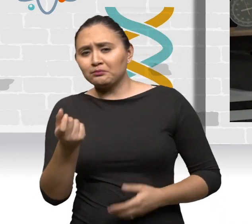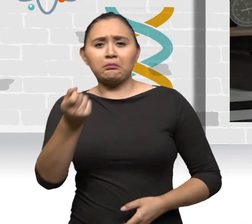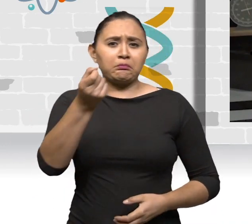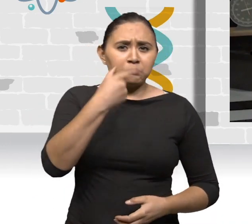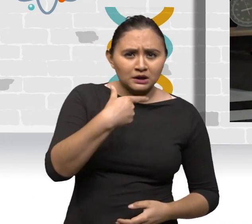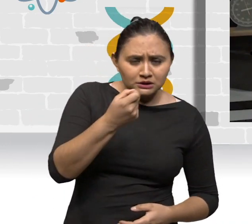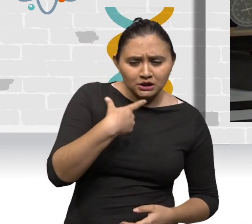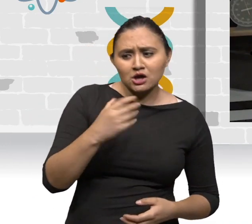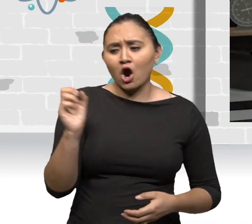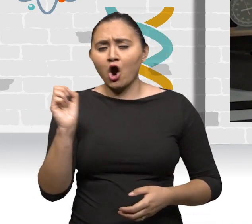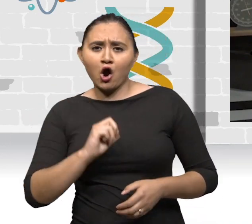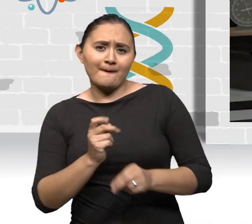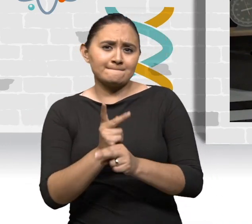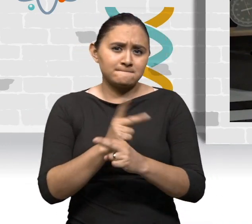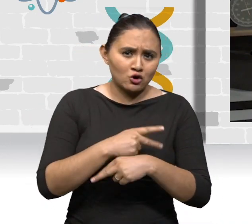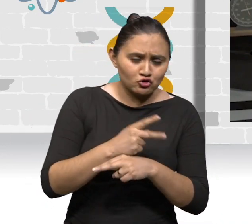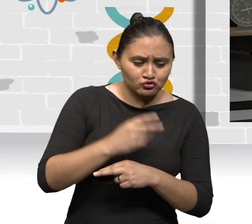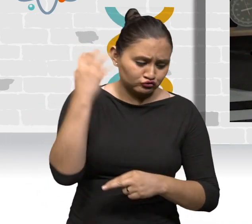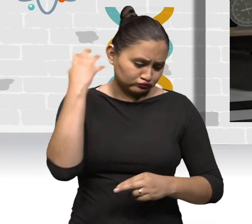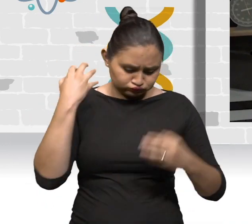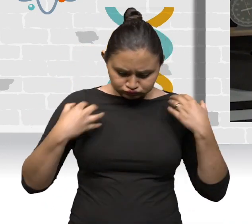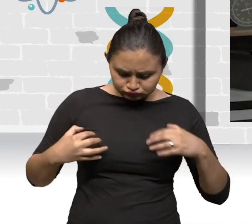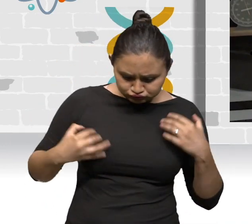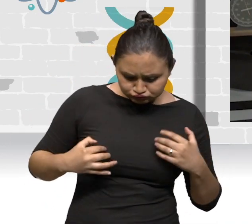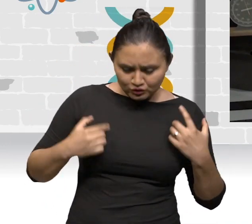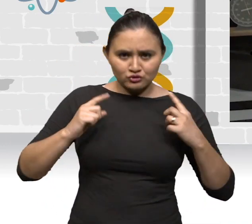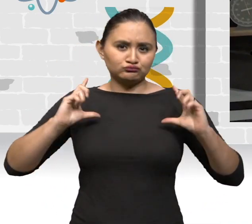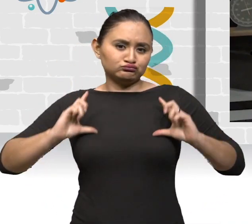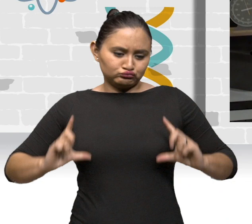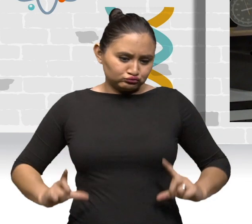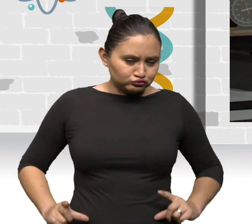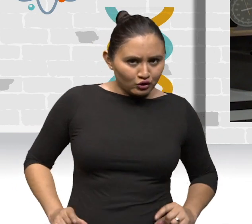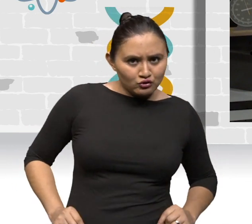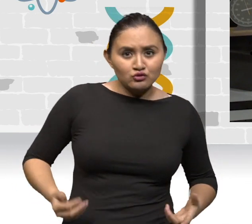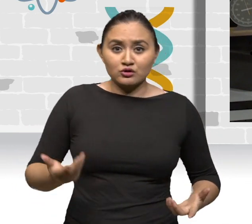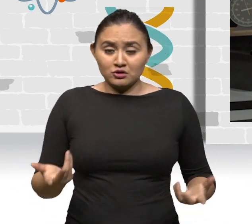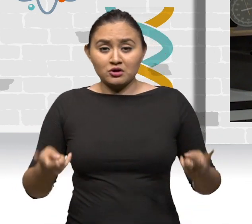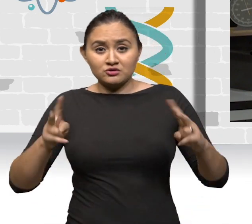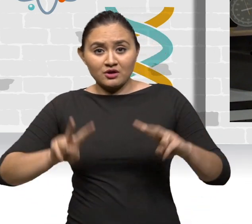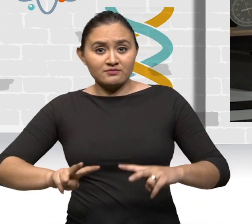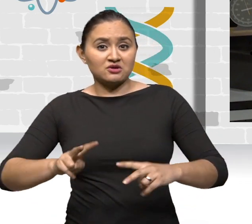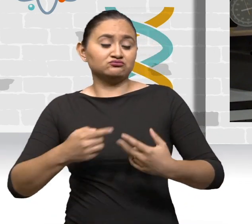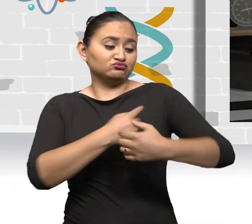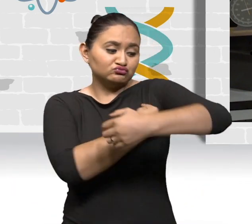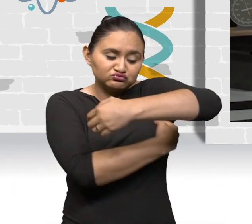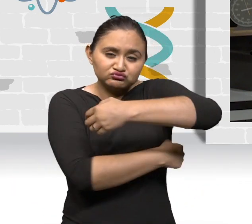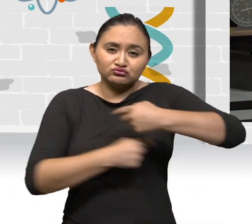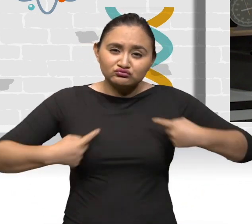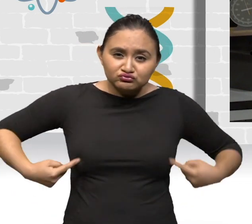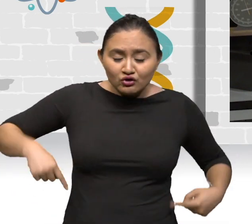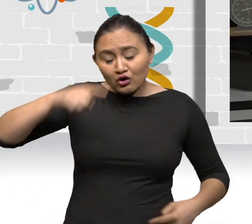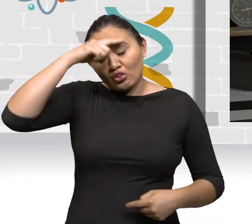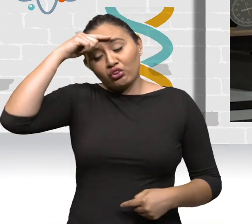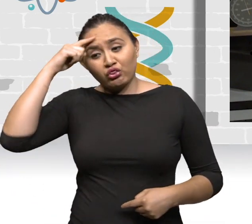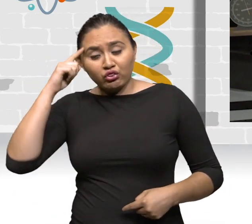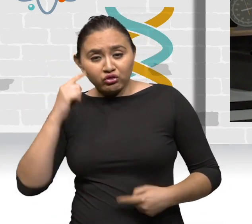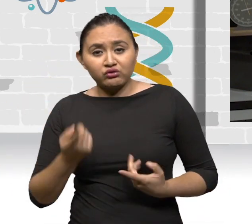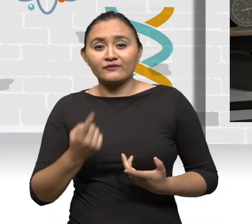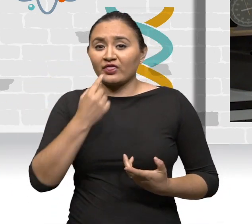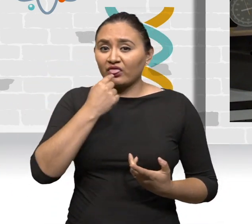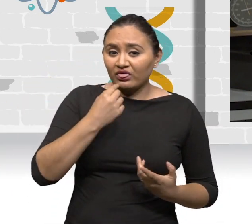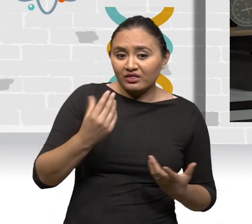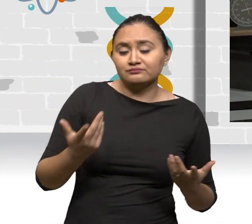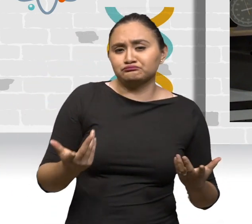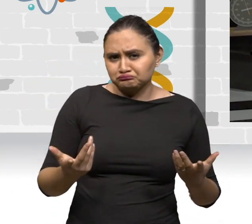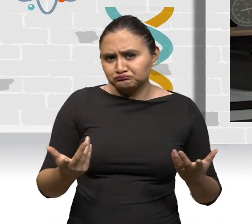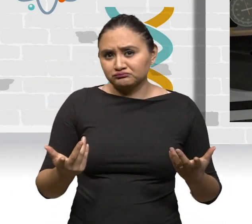los medicamentos que tomamos, los productos que utilizamos para nuestro aseo personal y cuidado de la piel e incluso nuestros fluidos corporales o muchas otras